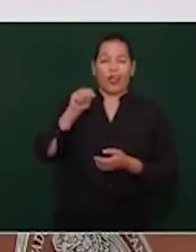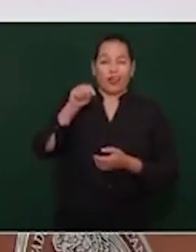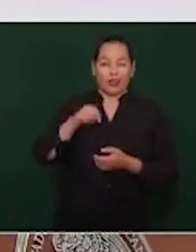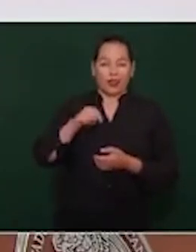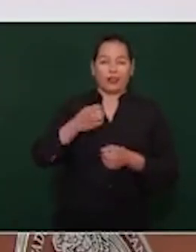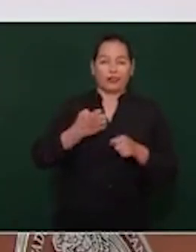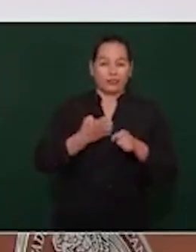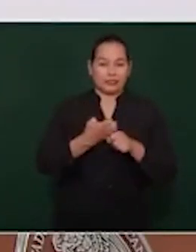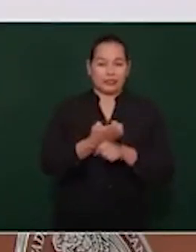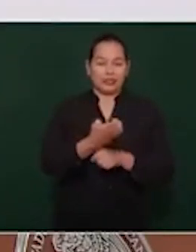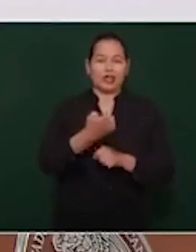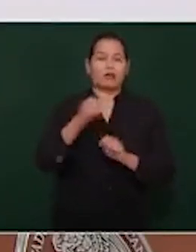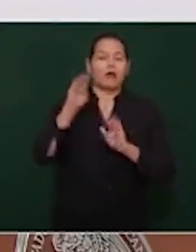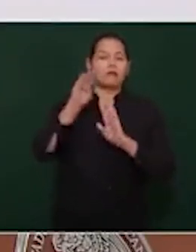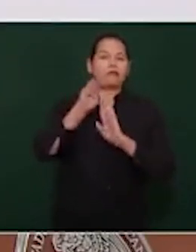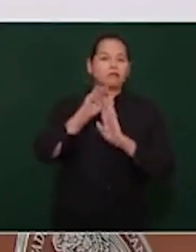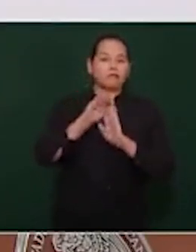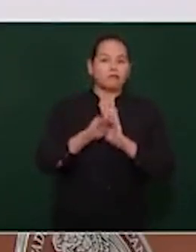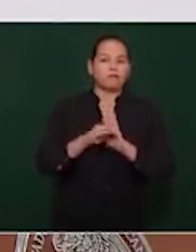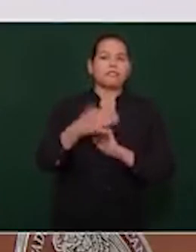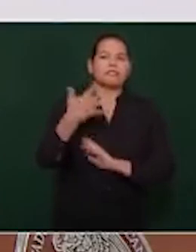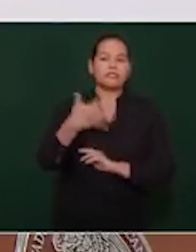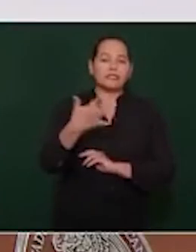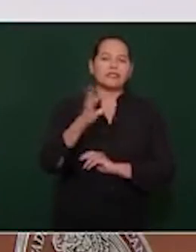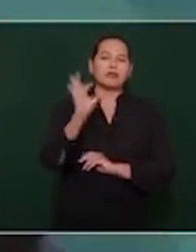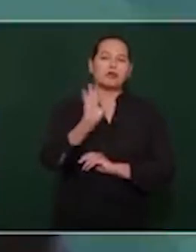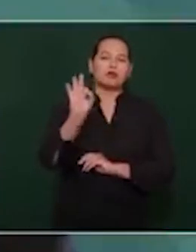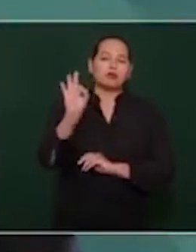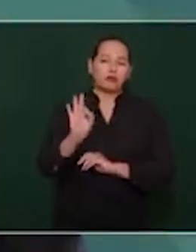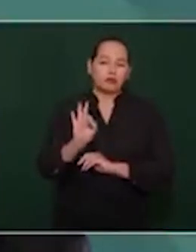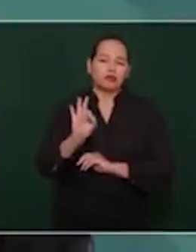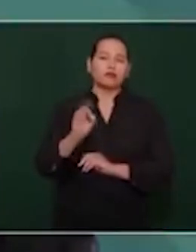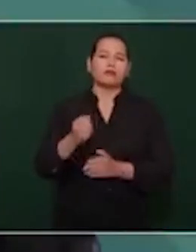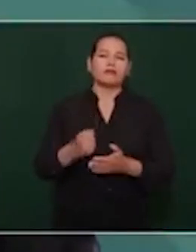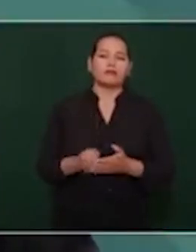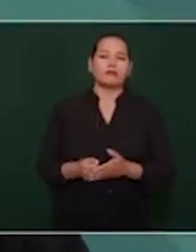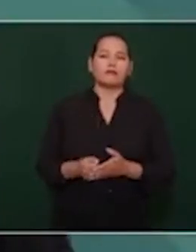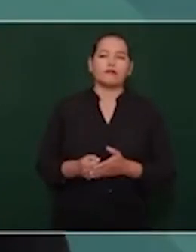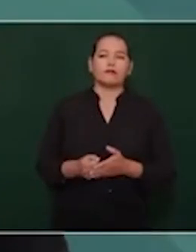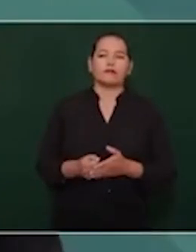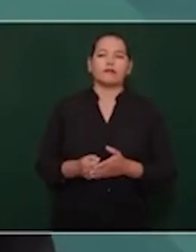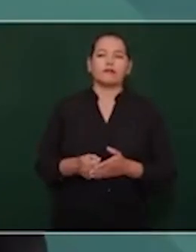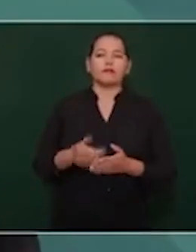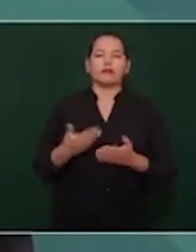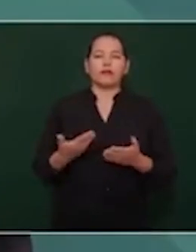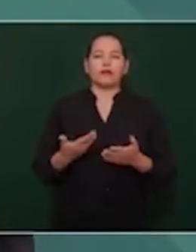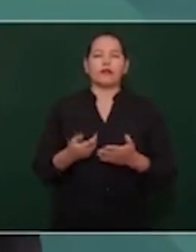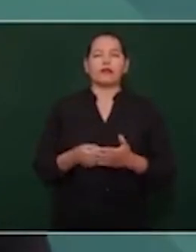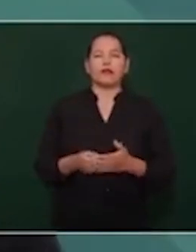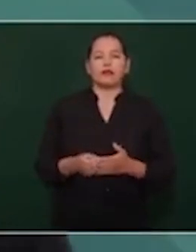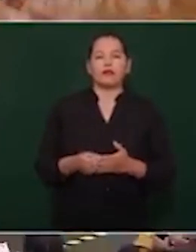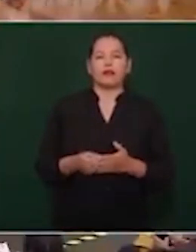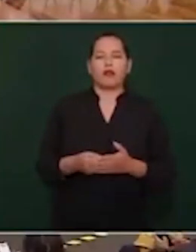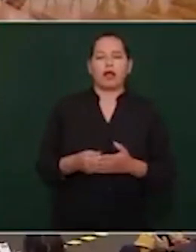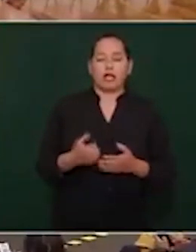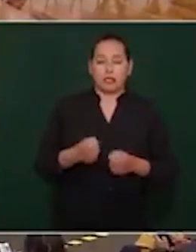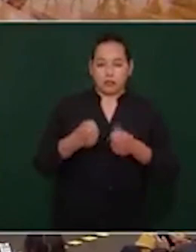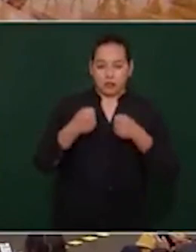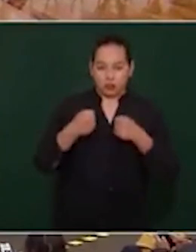estado de un 15% de efectivos de seguridad pública. En cuanto a fuerzas de